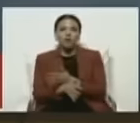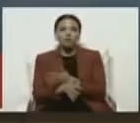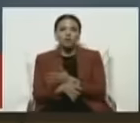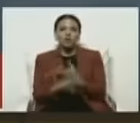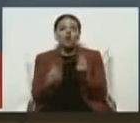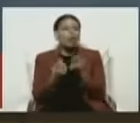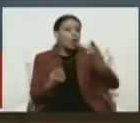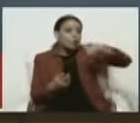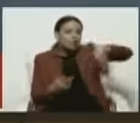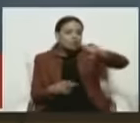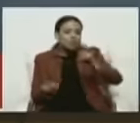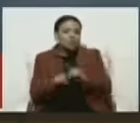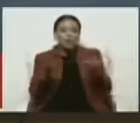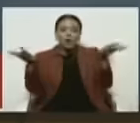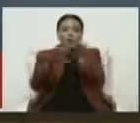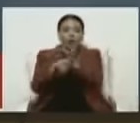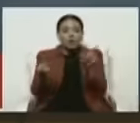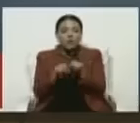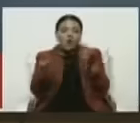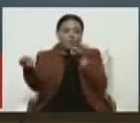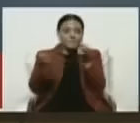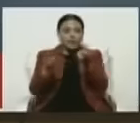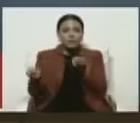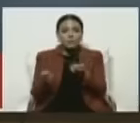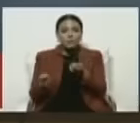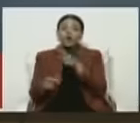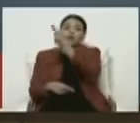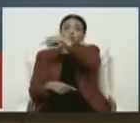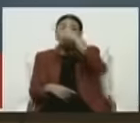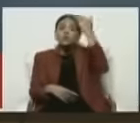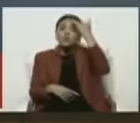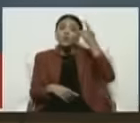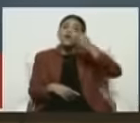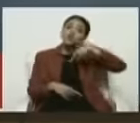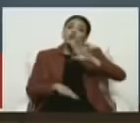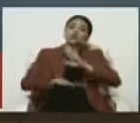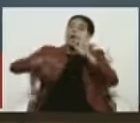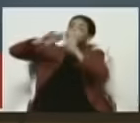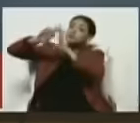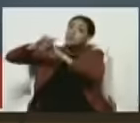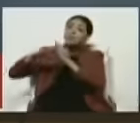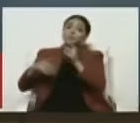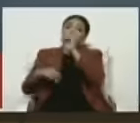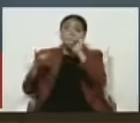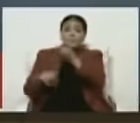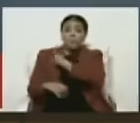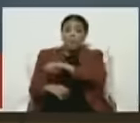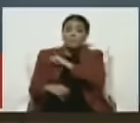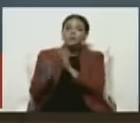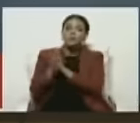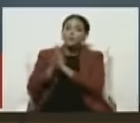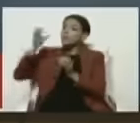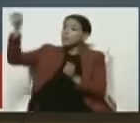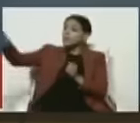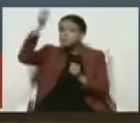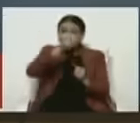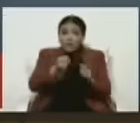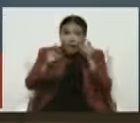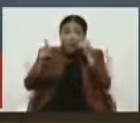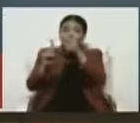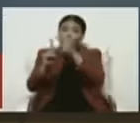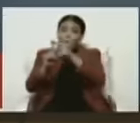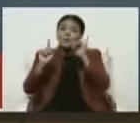que nosotros habíamos pedido la solicitud del hermano de Niño Guerrero, que es su lugarteniente, y que ya está aquí